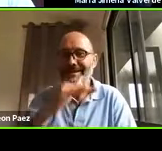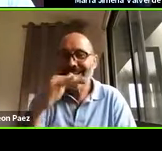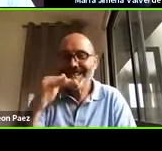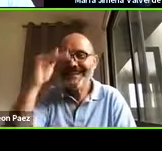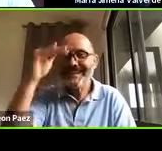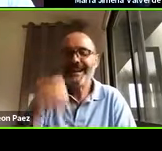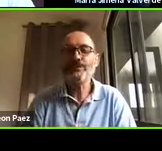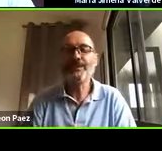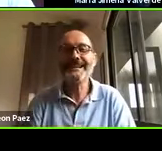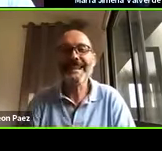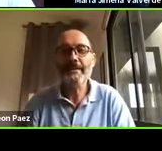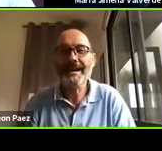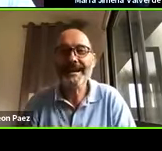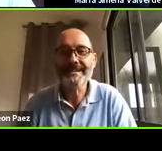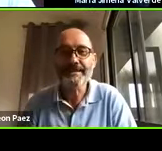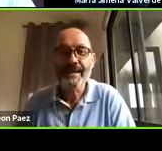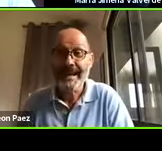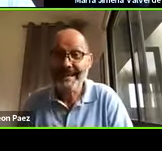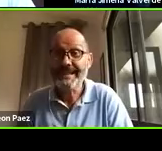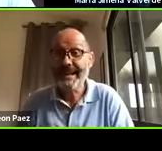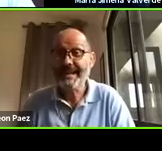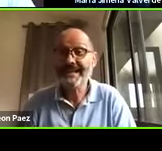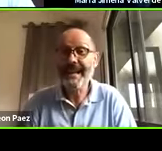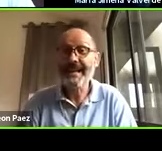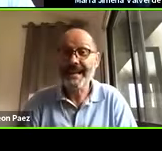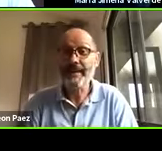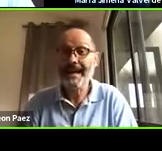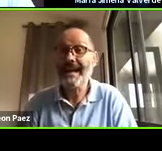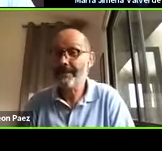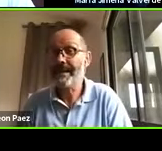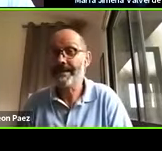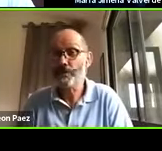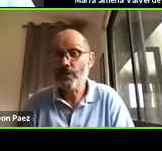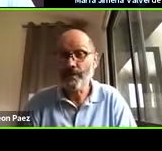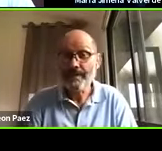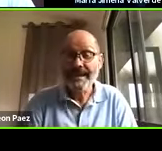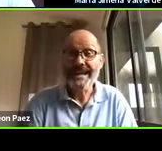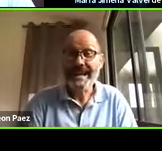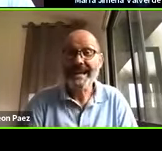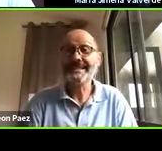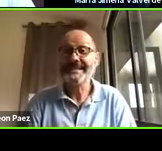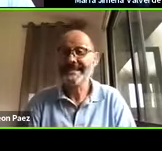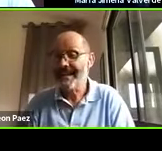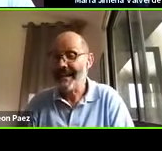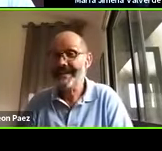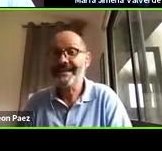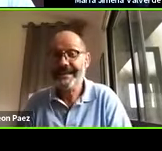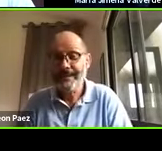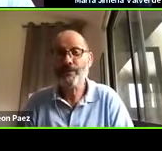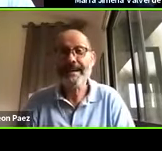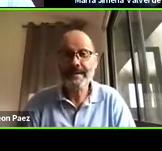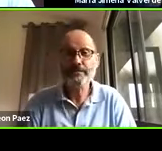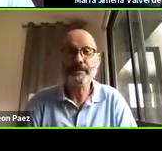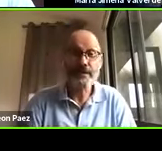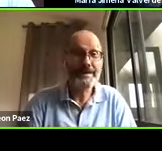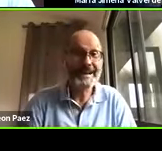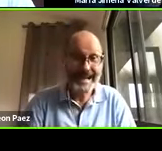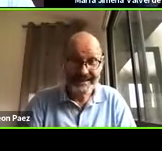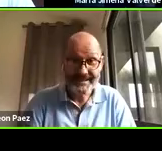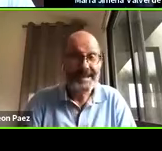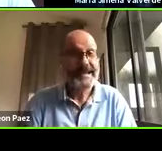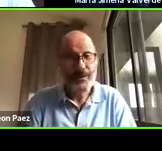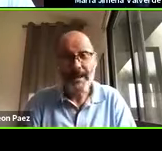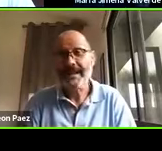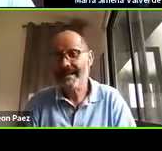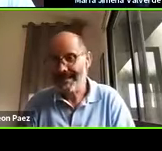hecho que me salten algunas dinámicas entre ellas la dinámica de la migración y la necesidad que tenemos de las personas